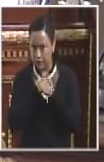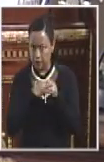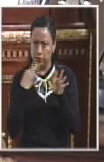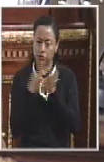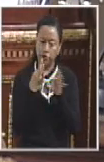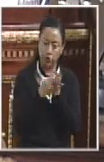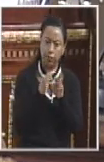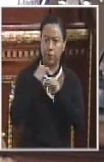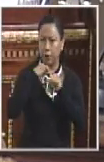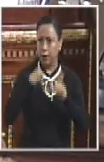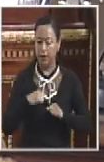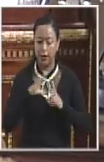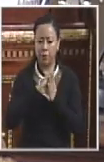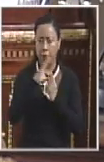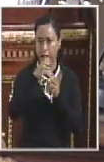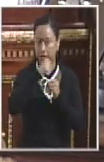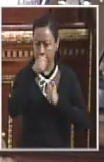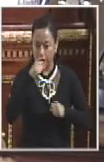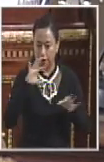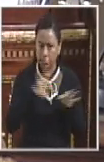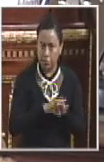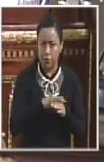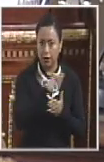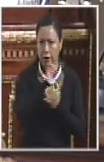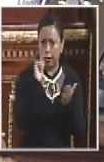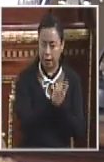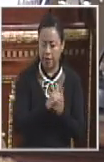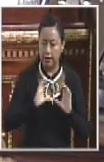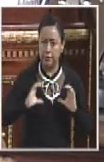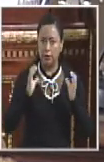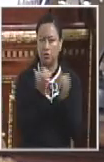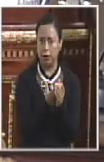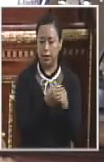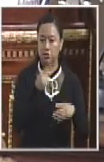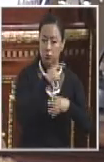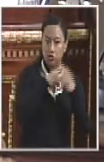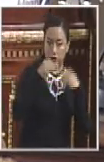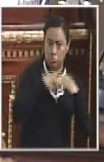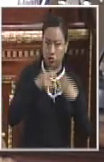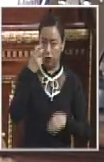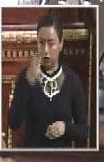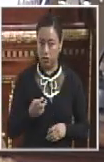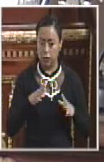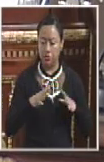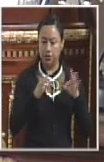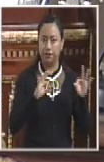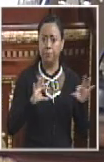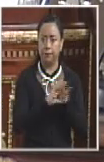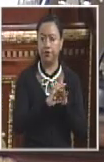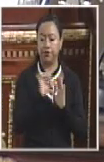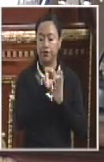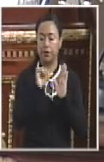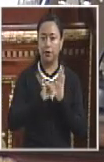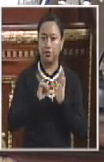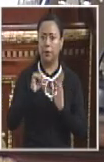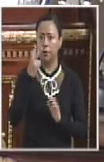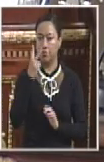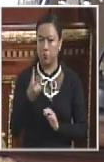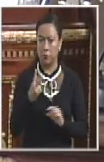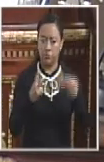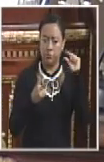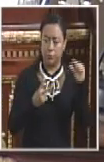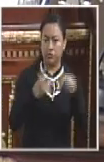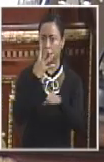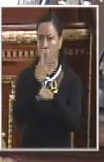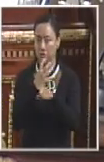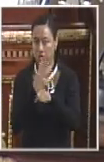las atribuciones constitucionales y legales del Congreso. Todo esto con fundamento en lo dispuesto por los artículos 2, fracción